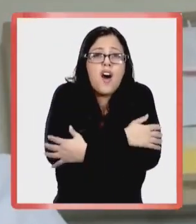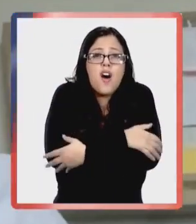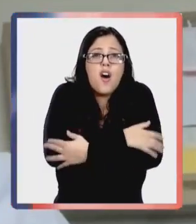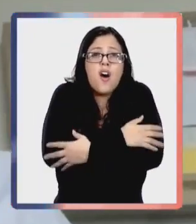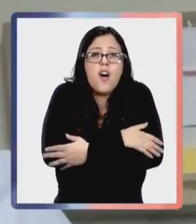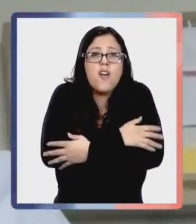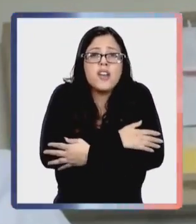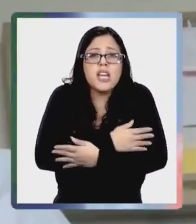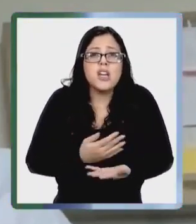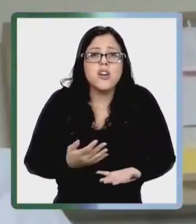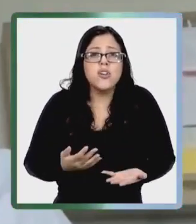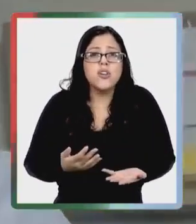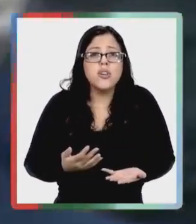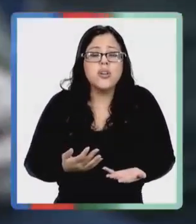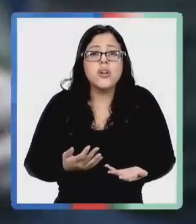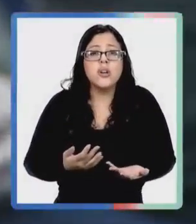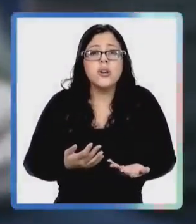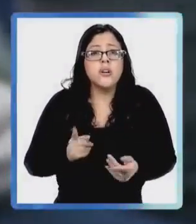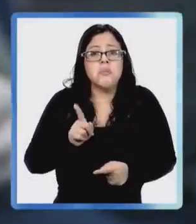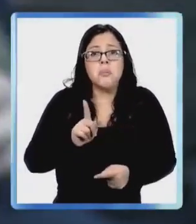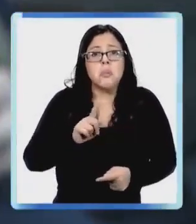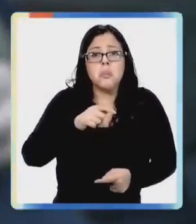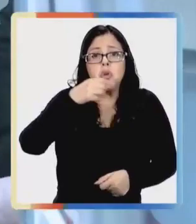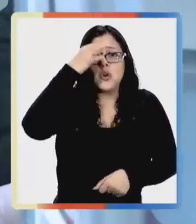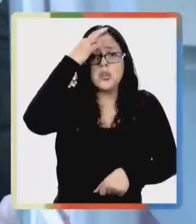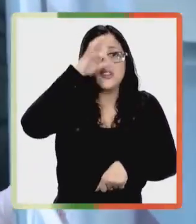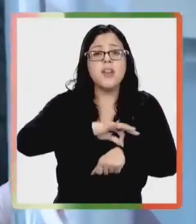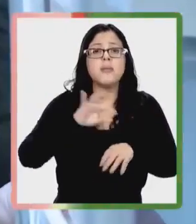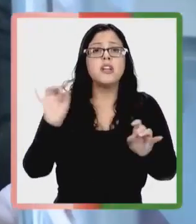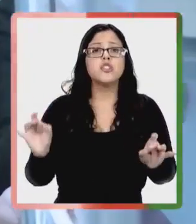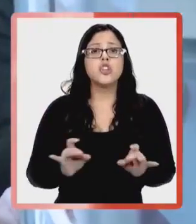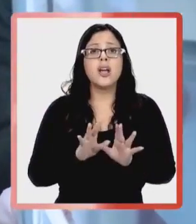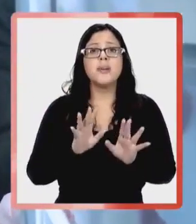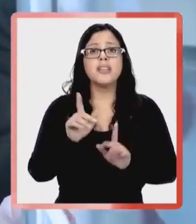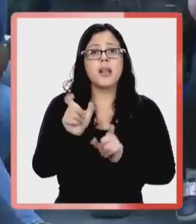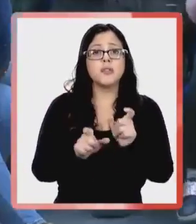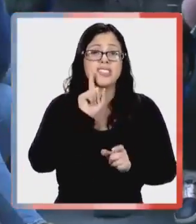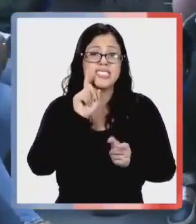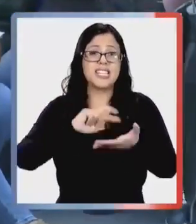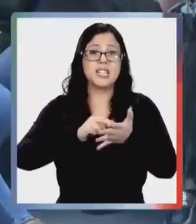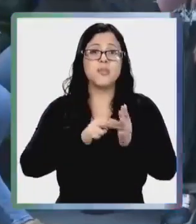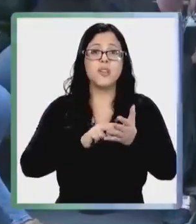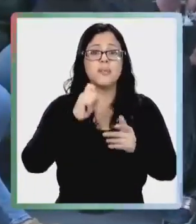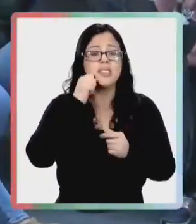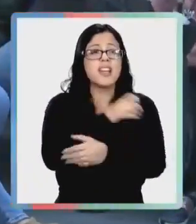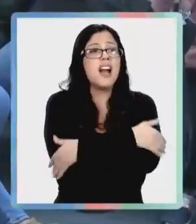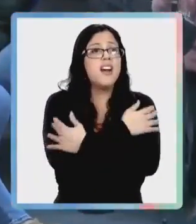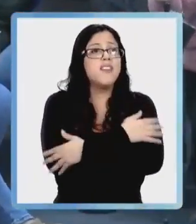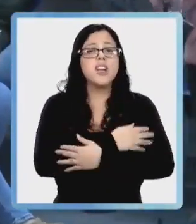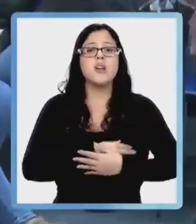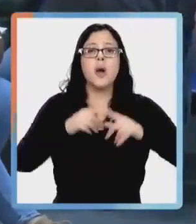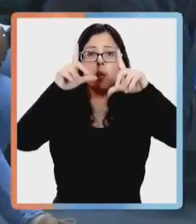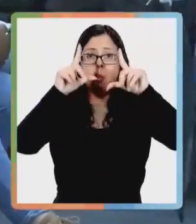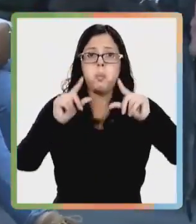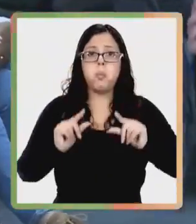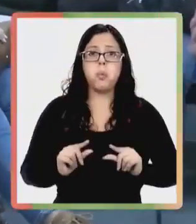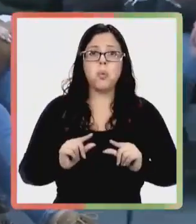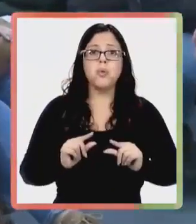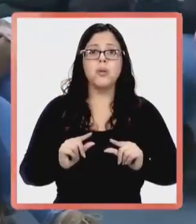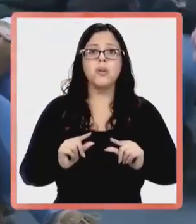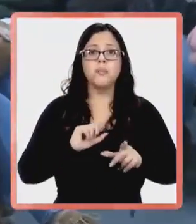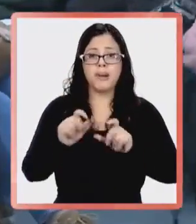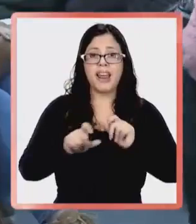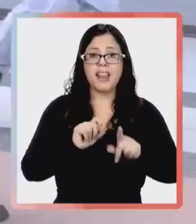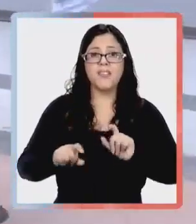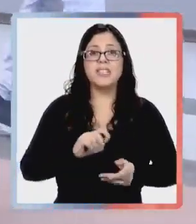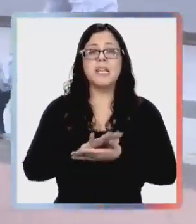frío disminuye los mecanismos defensivos, especialmente en aquellos que tienen problemas. Problemas ya sean naturales, como